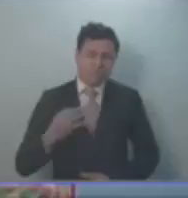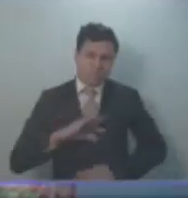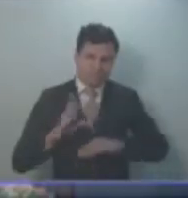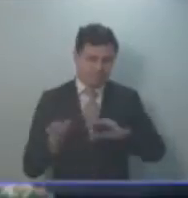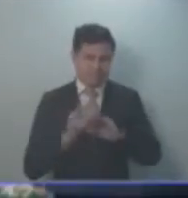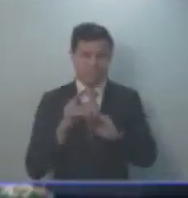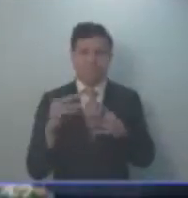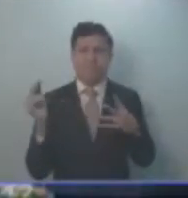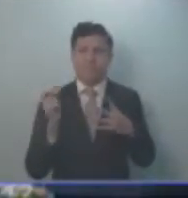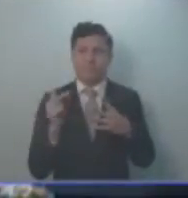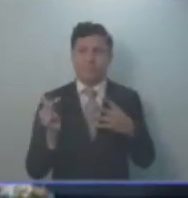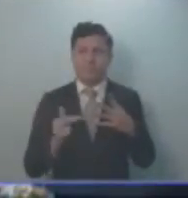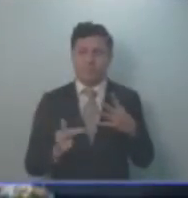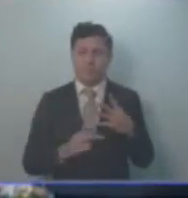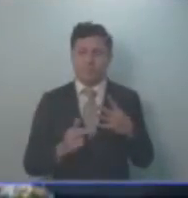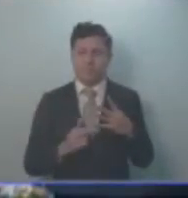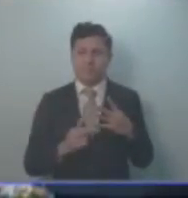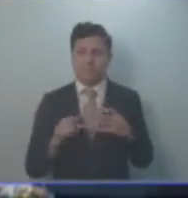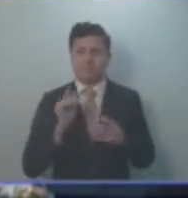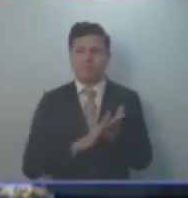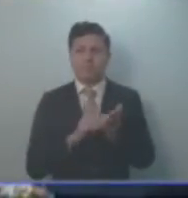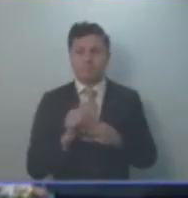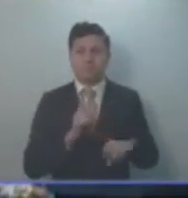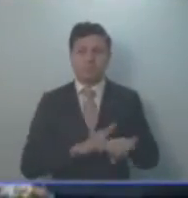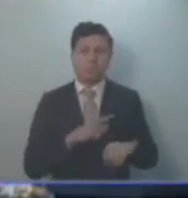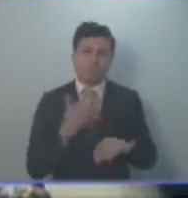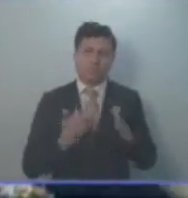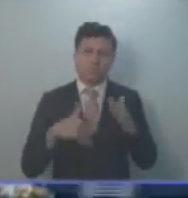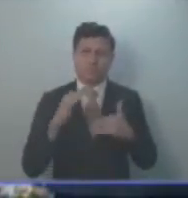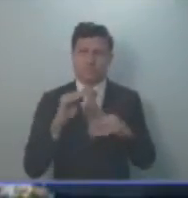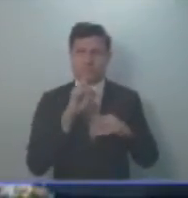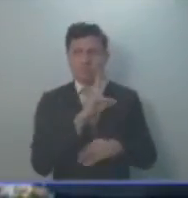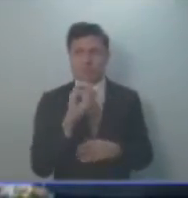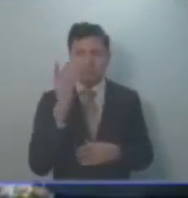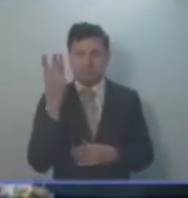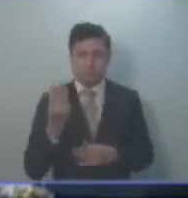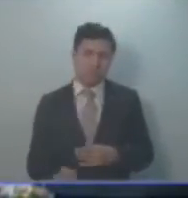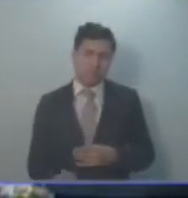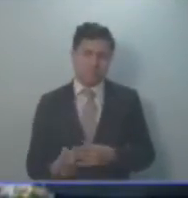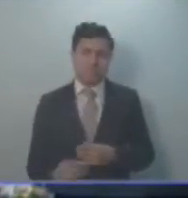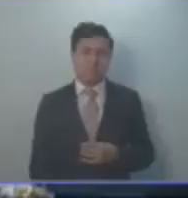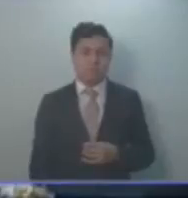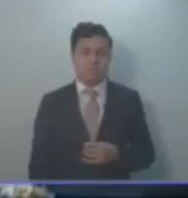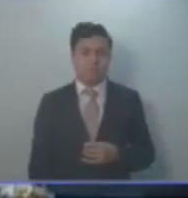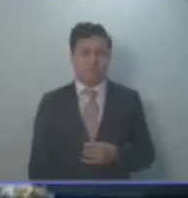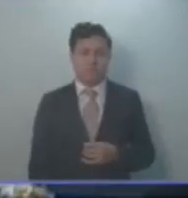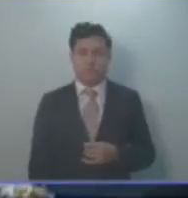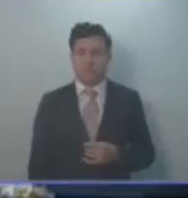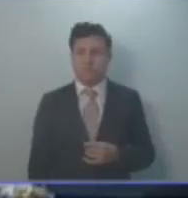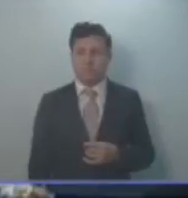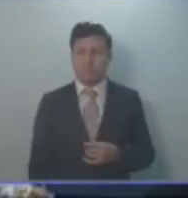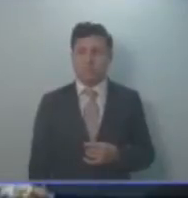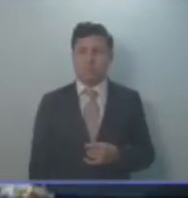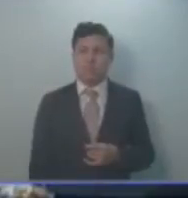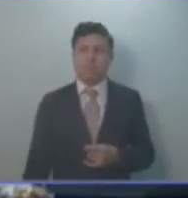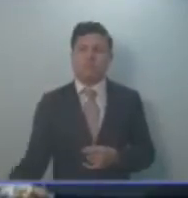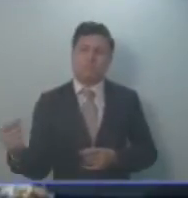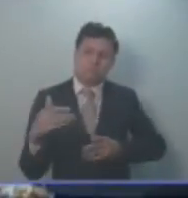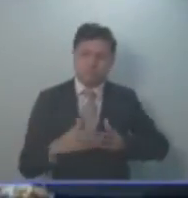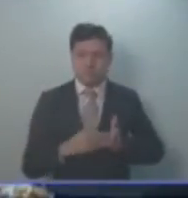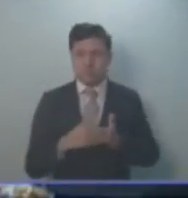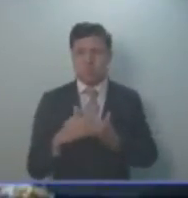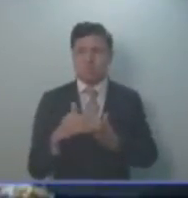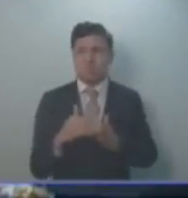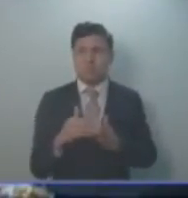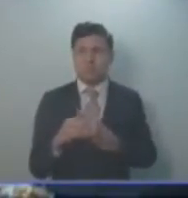su reglamentación en un plazo no mayor de 60 días, a partir de la entrada en